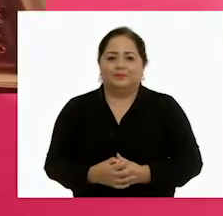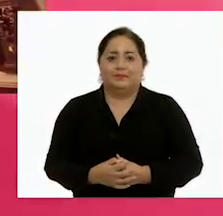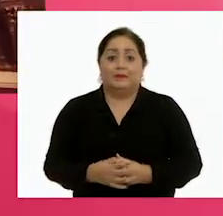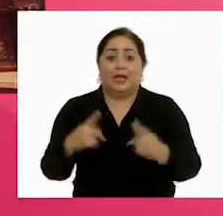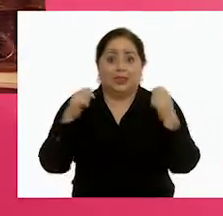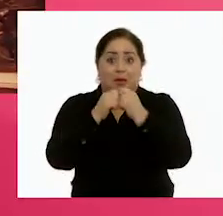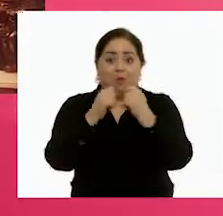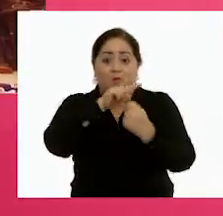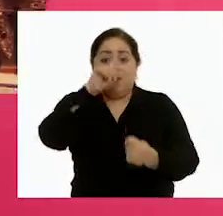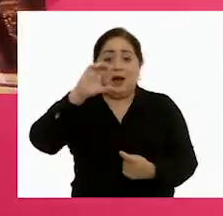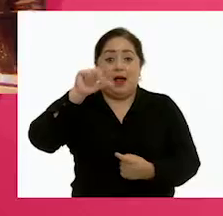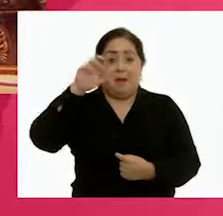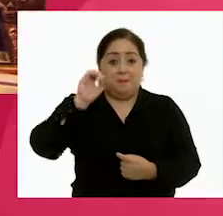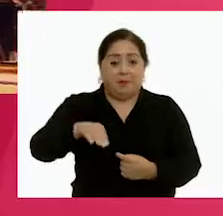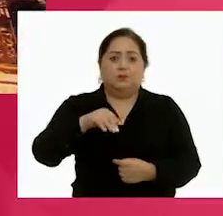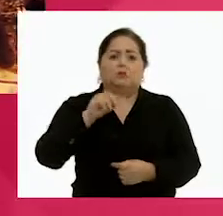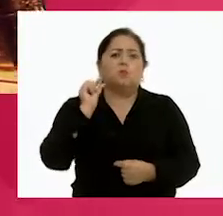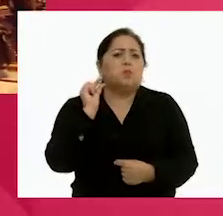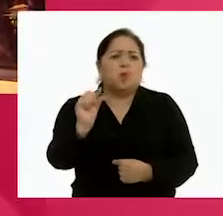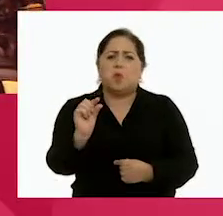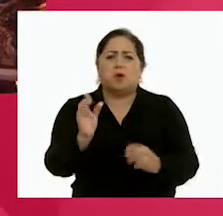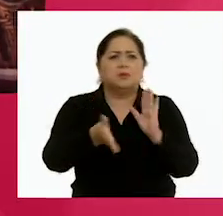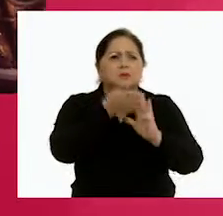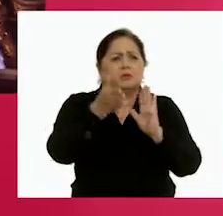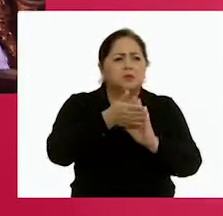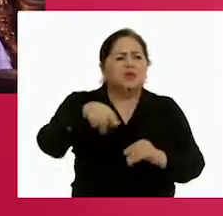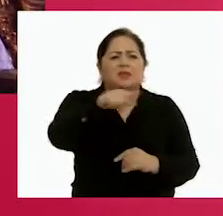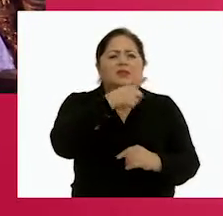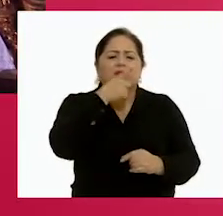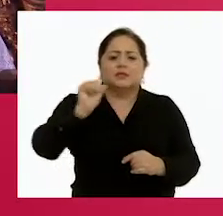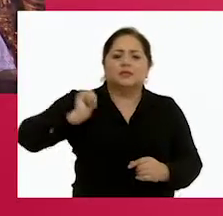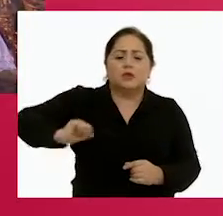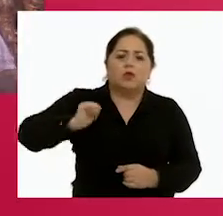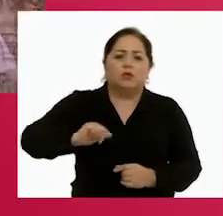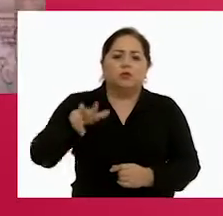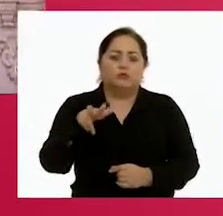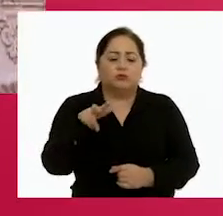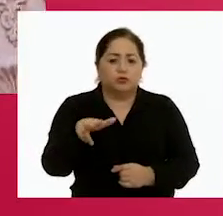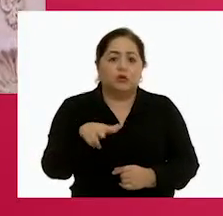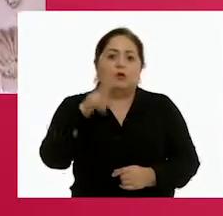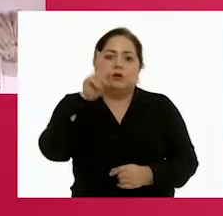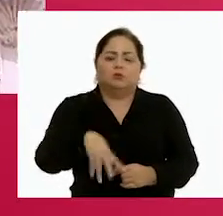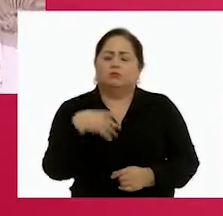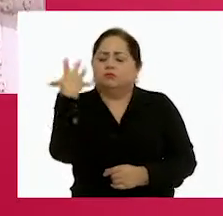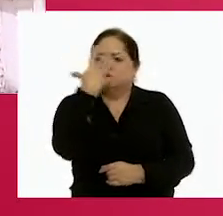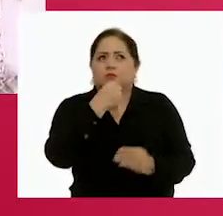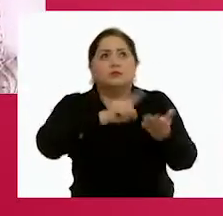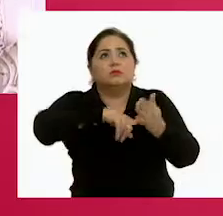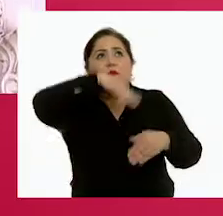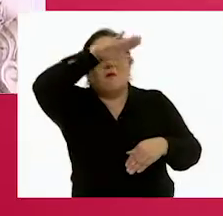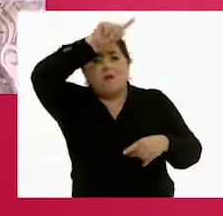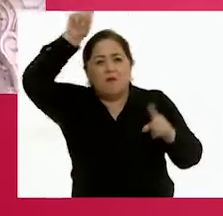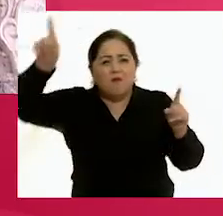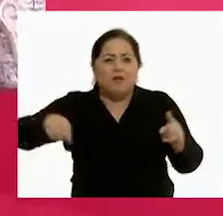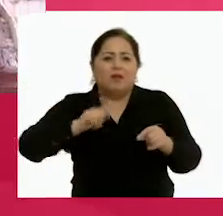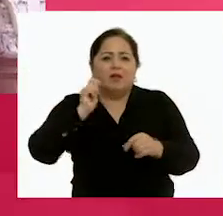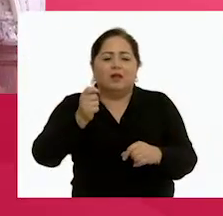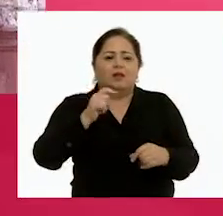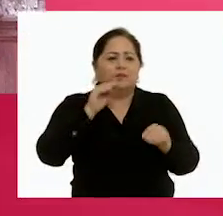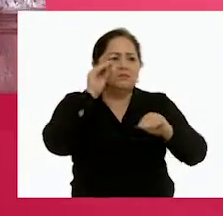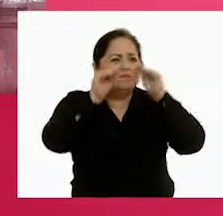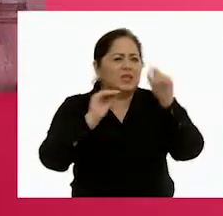El Templo del Carmen es una de las pocas obras barrocas que datan del siglo XVIII, con una hermosa fachada churrigueresca de